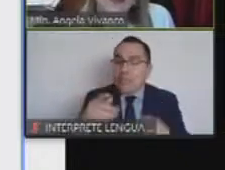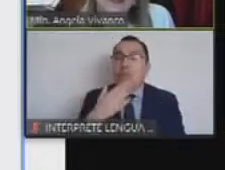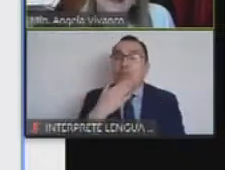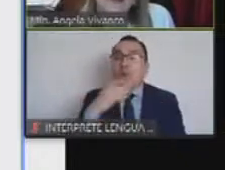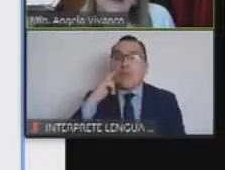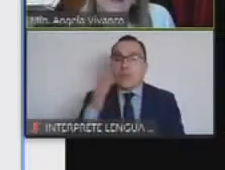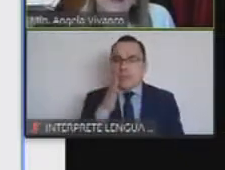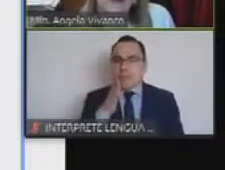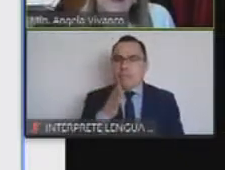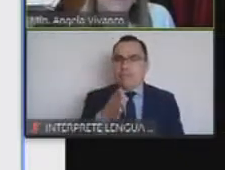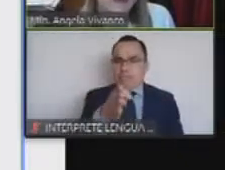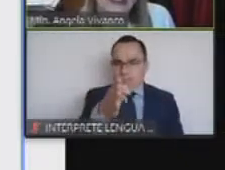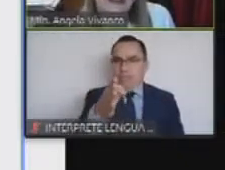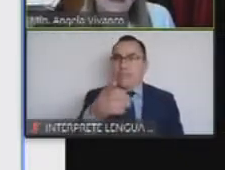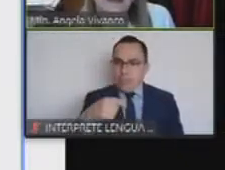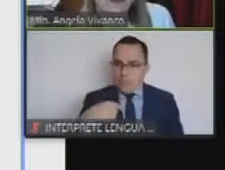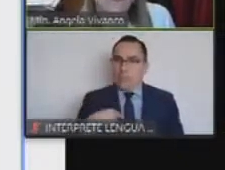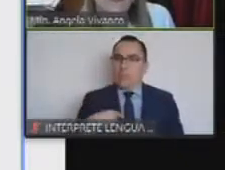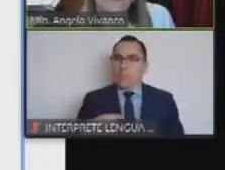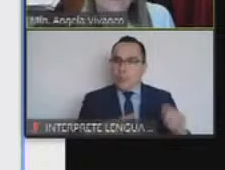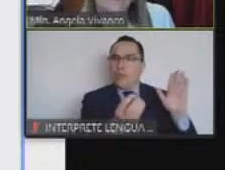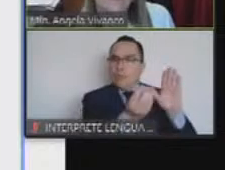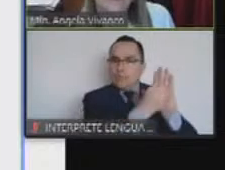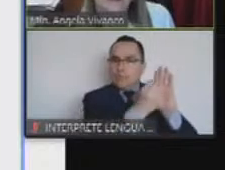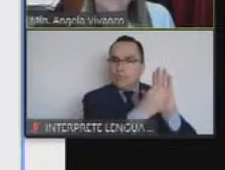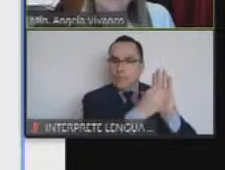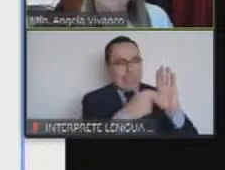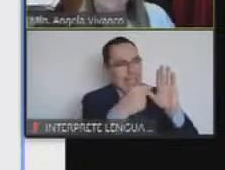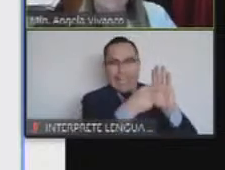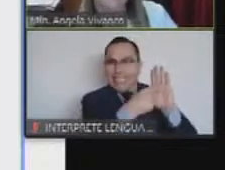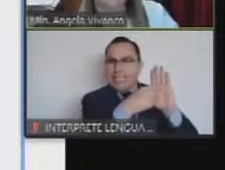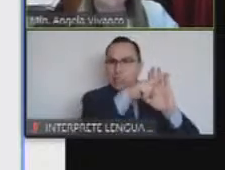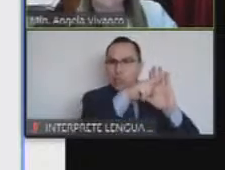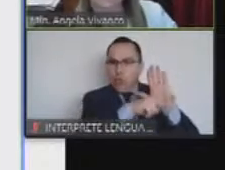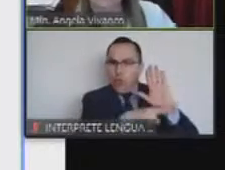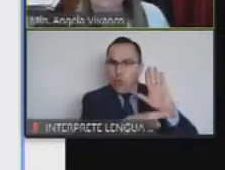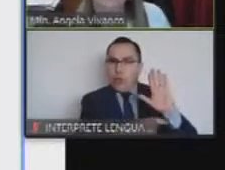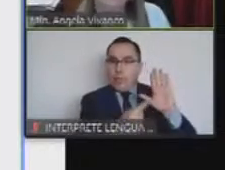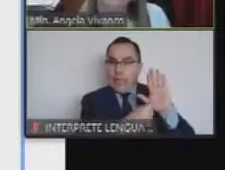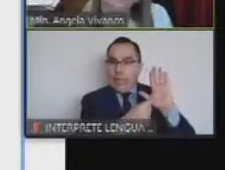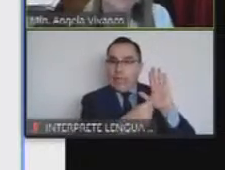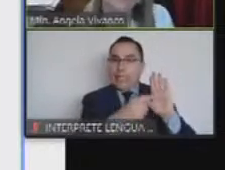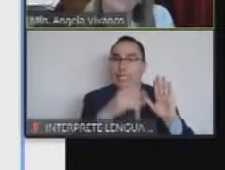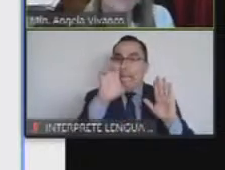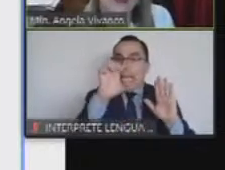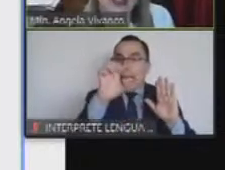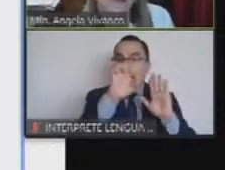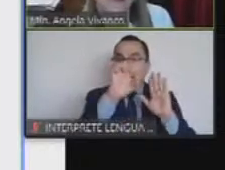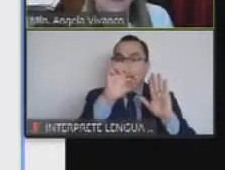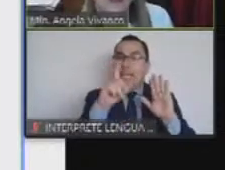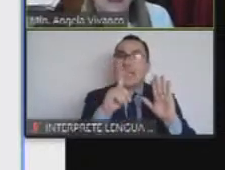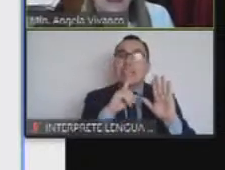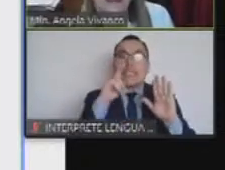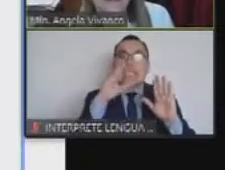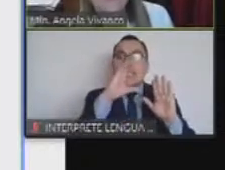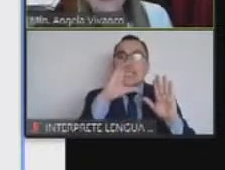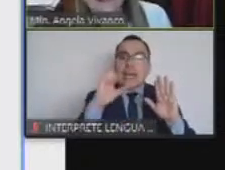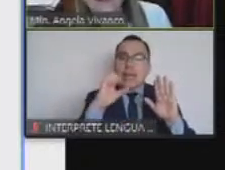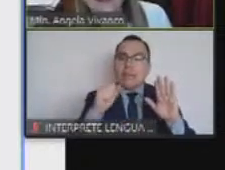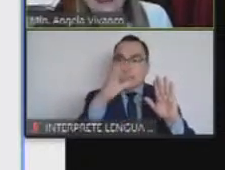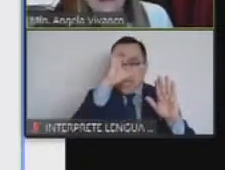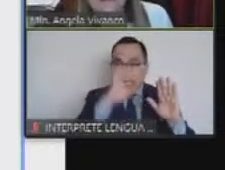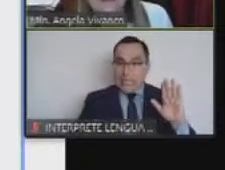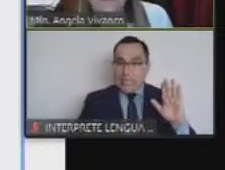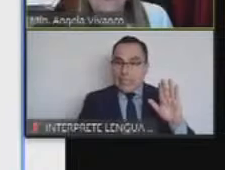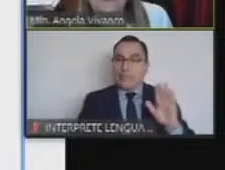el proceder de acuerdo a pautas éticas y no solamente a pautas legales que podríamos decir constituyen un mínimo. En el caso de